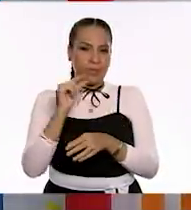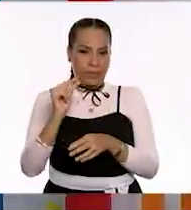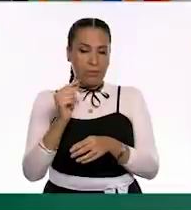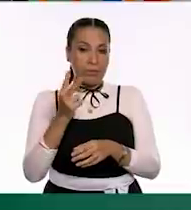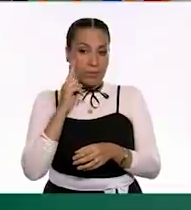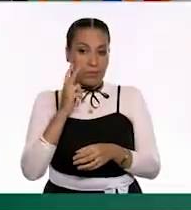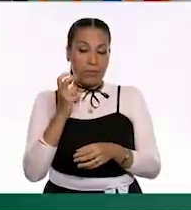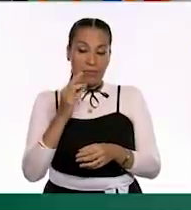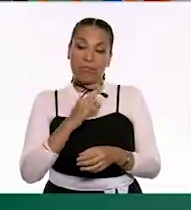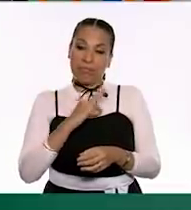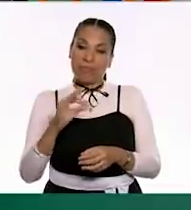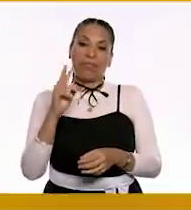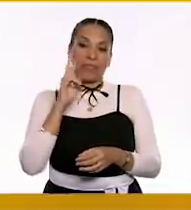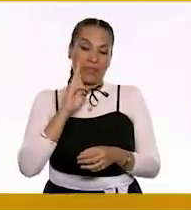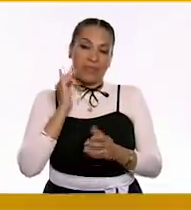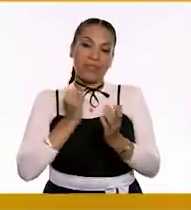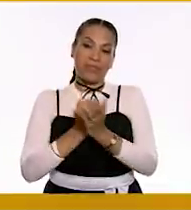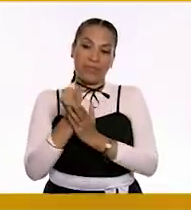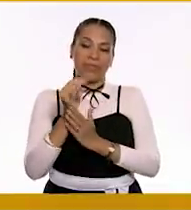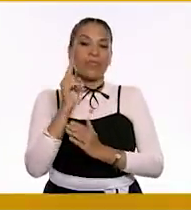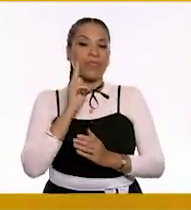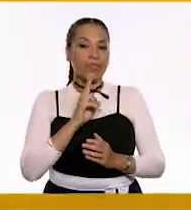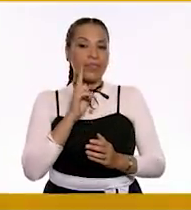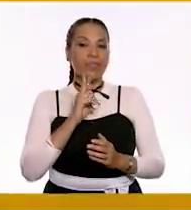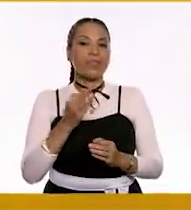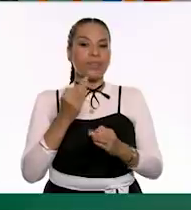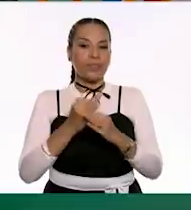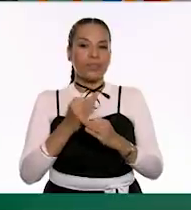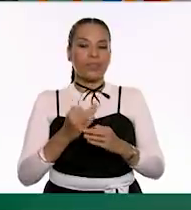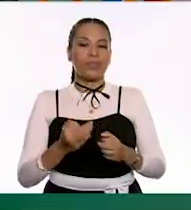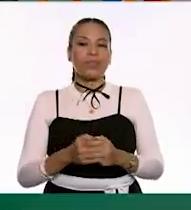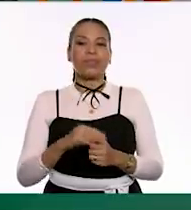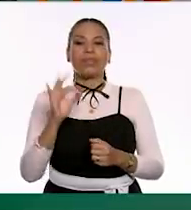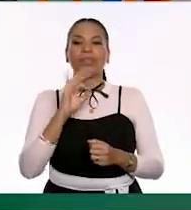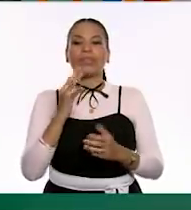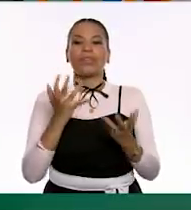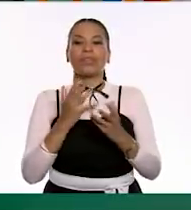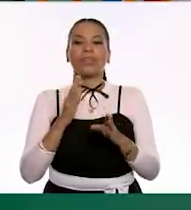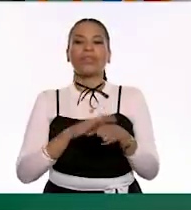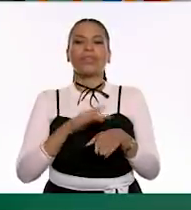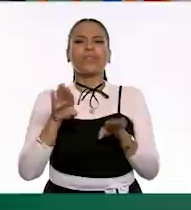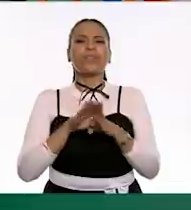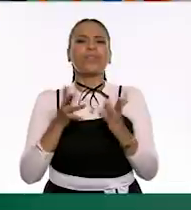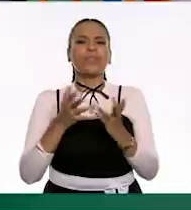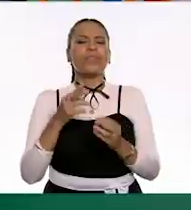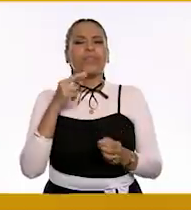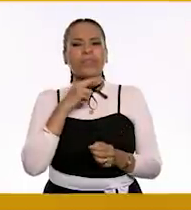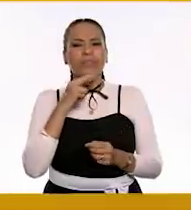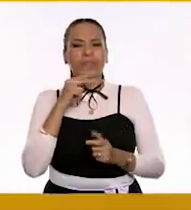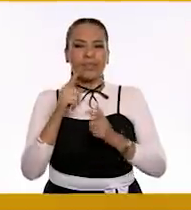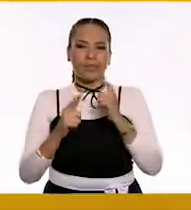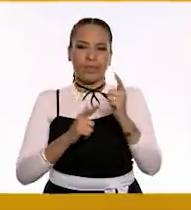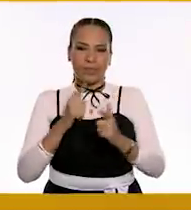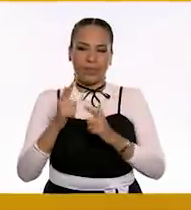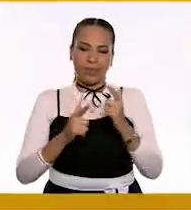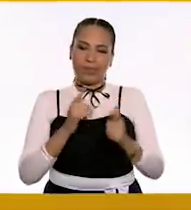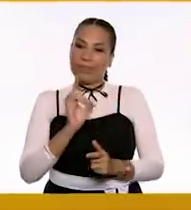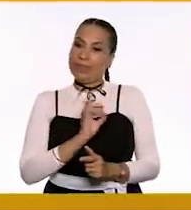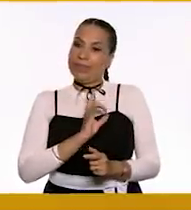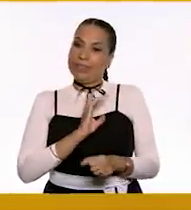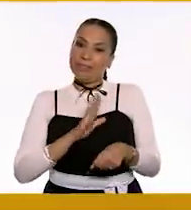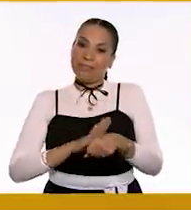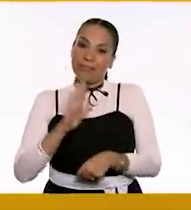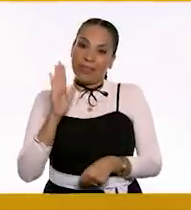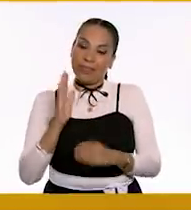parece, Gus? Puede ser, vamos a intentarlo. Vamos a intentarlo, a ver qué pasa si lo hacemos más. ¿Cómo lo va a hacer, rápido o lento? Más lento, a ver si les da más miedo.